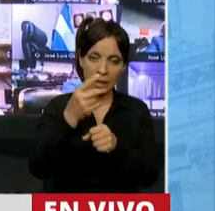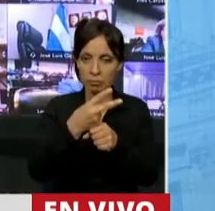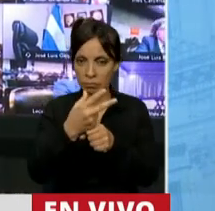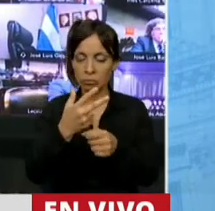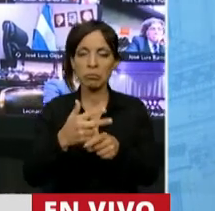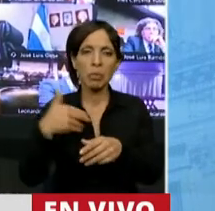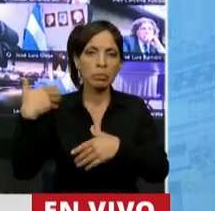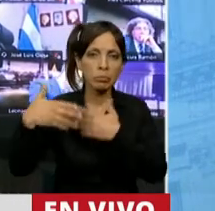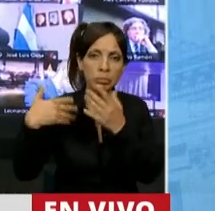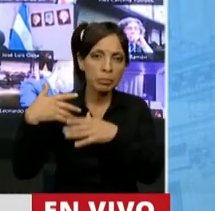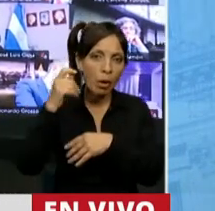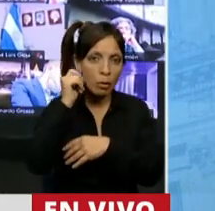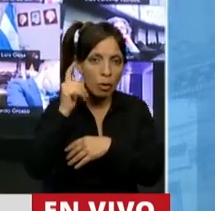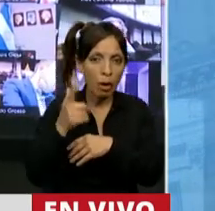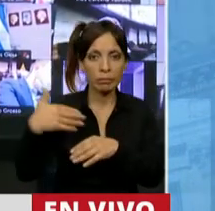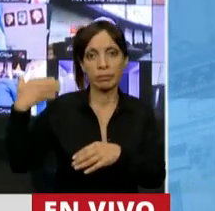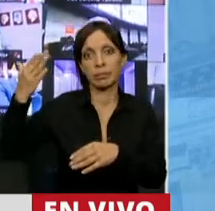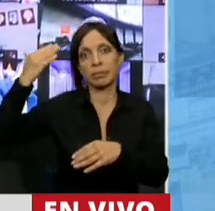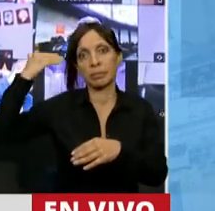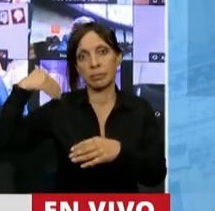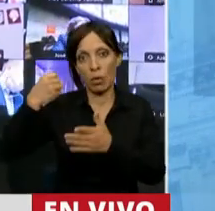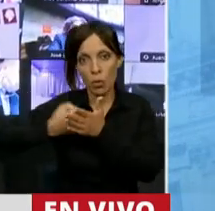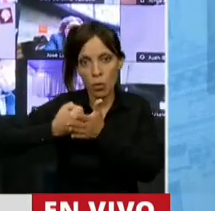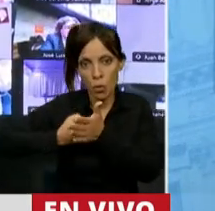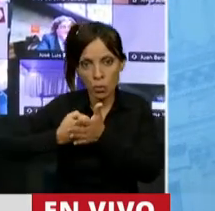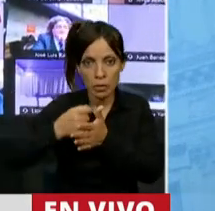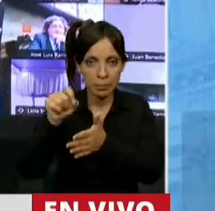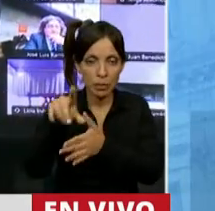de largas y grandes y recordadas luchas.